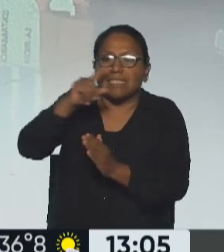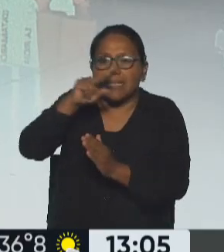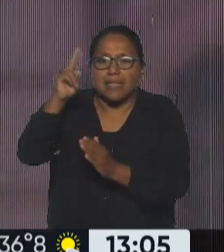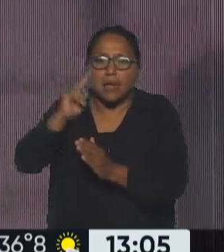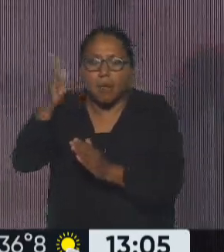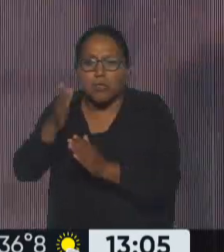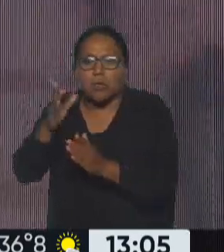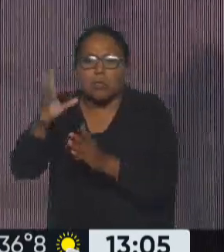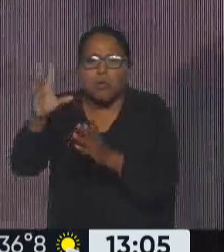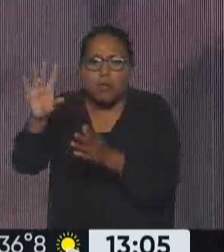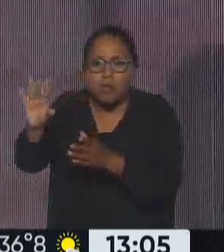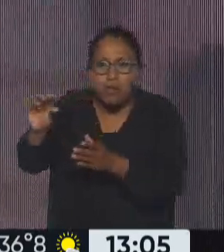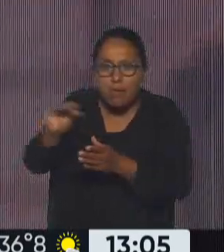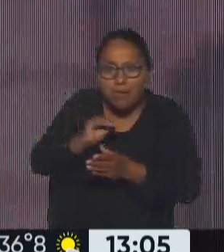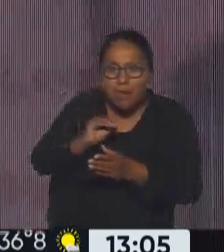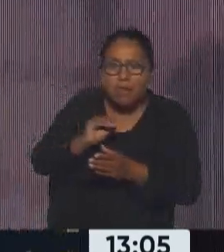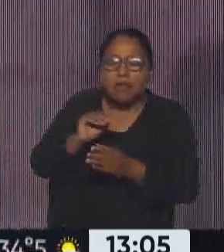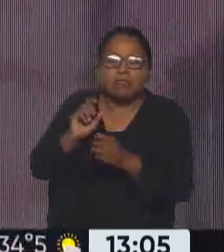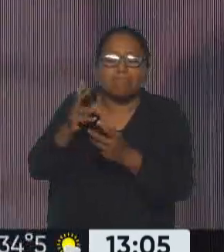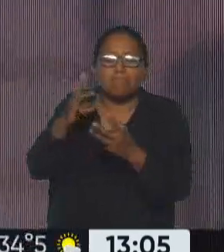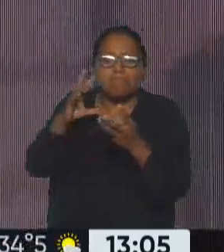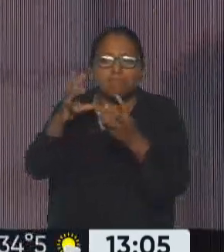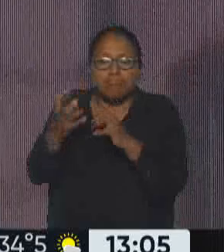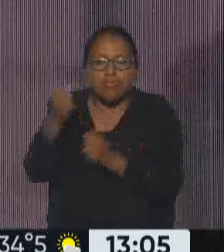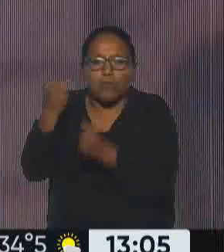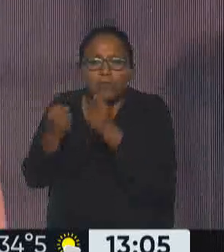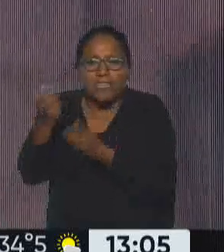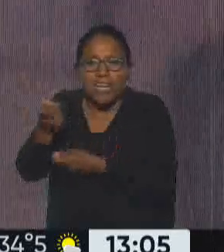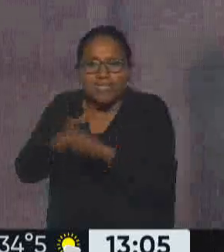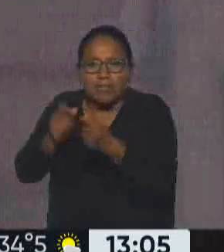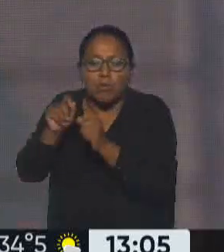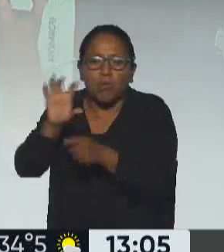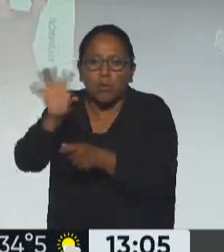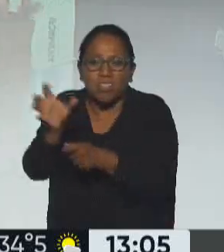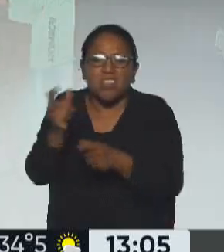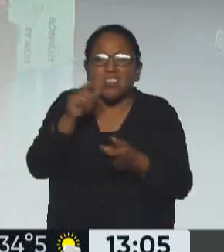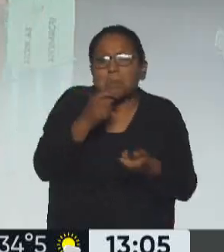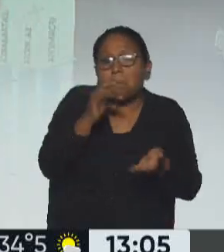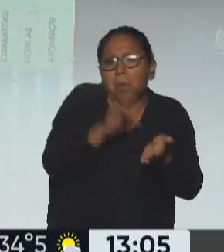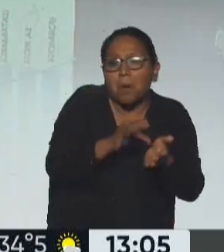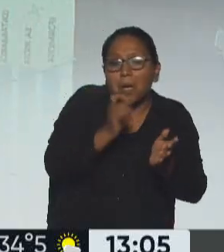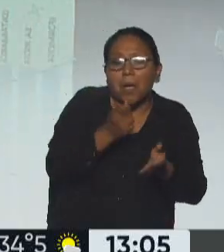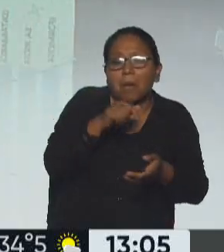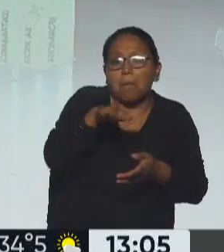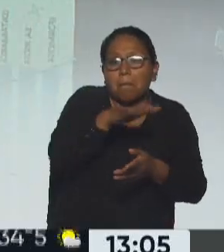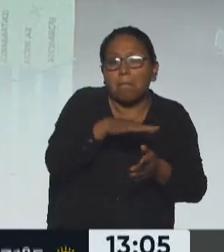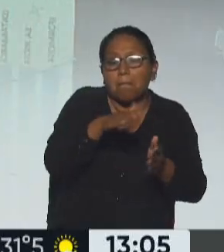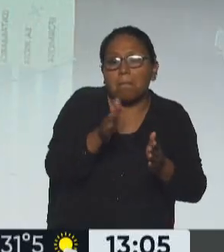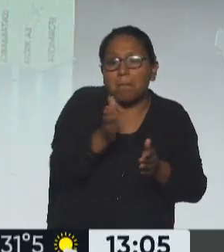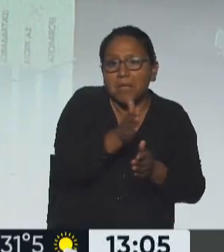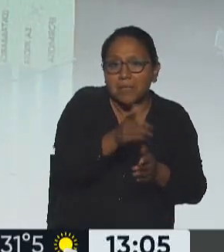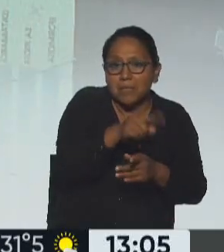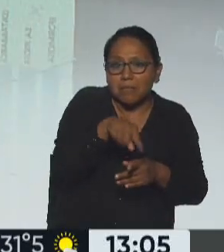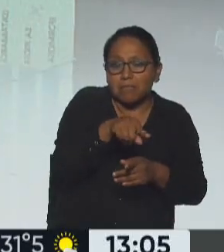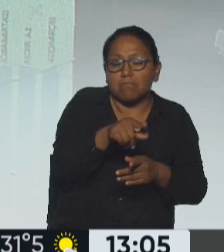les afectas un montón su financiación provincial si tocas la coparticipación de los que están más acá